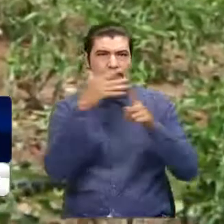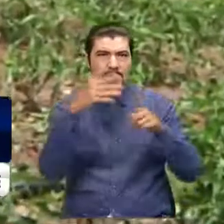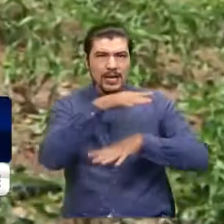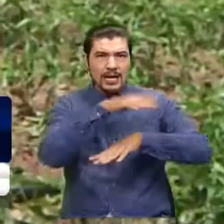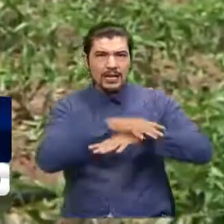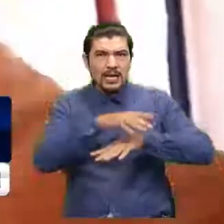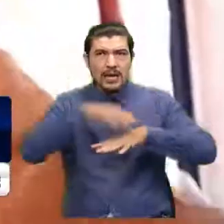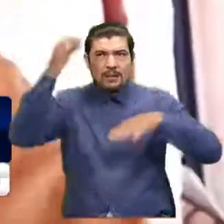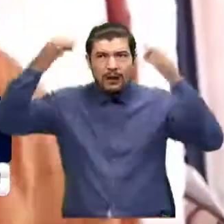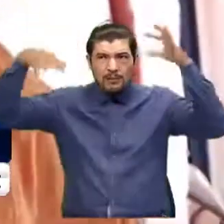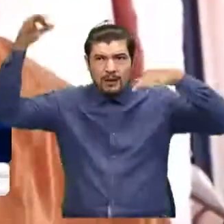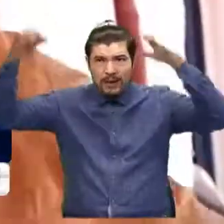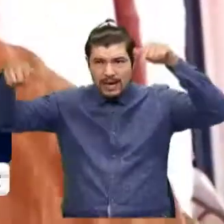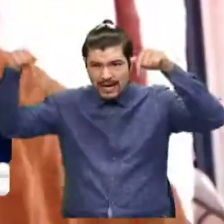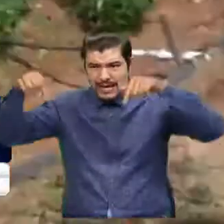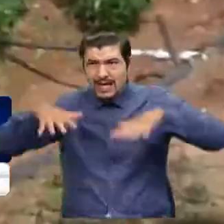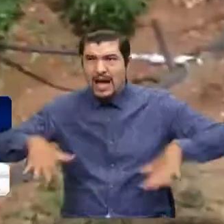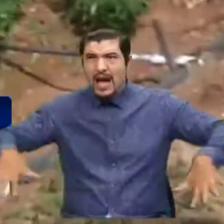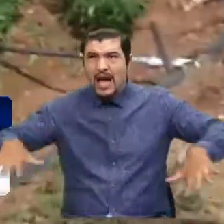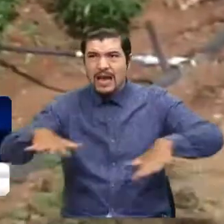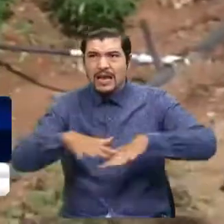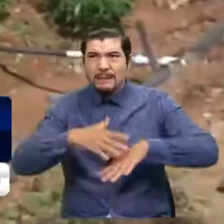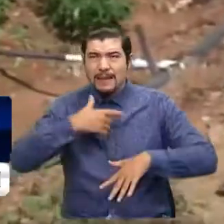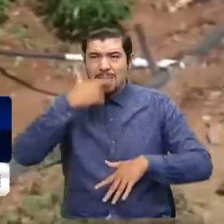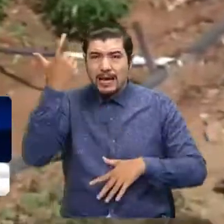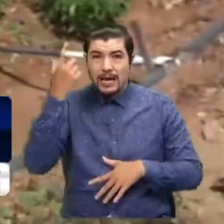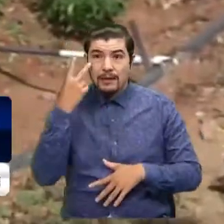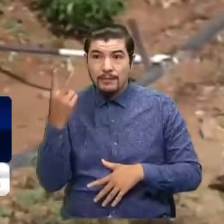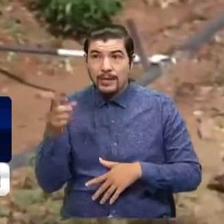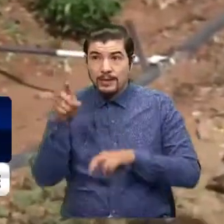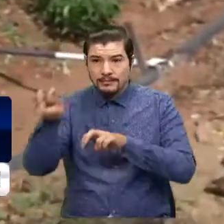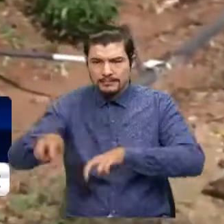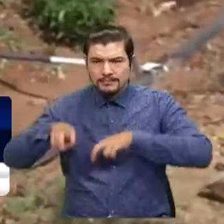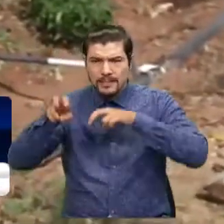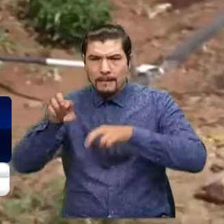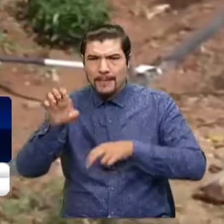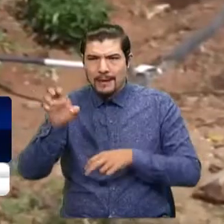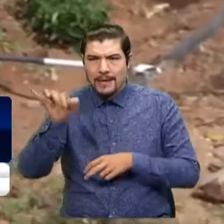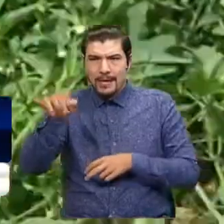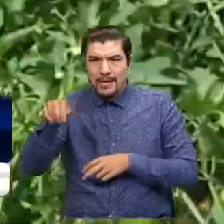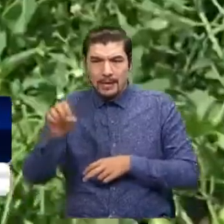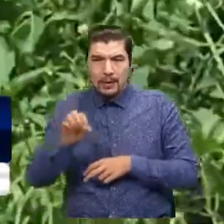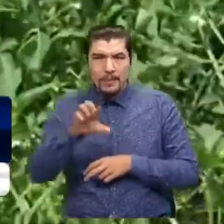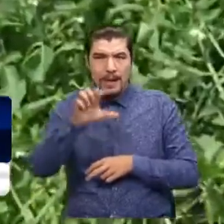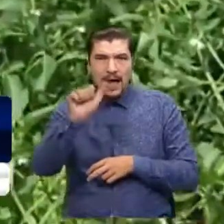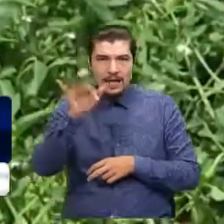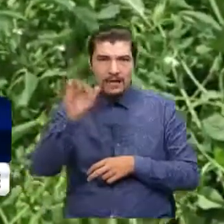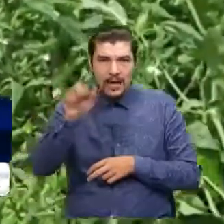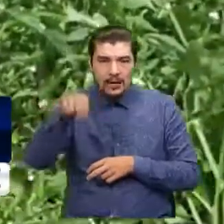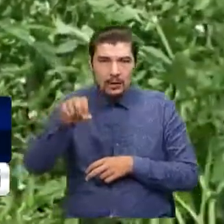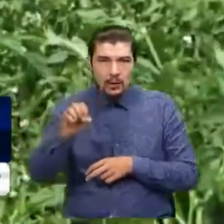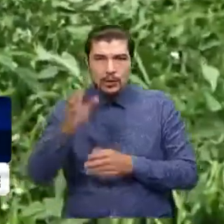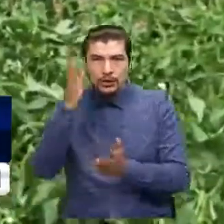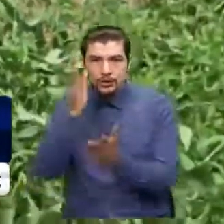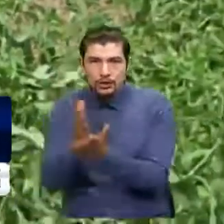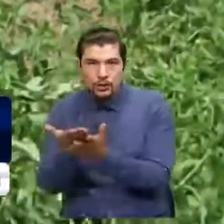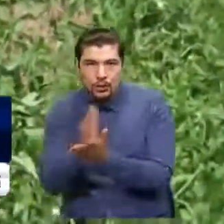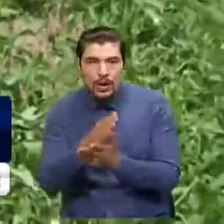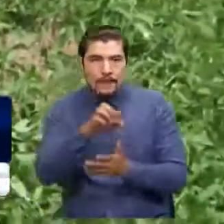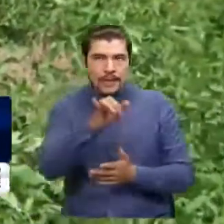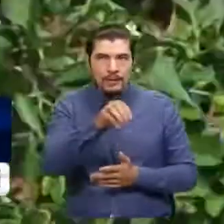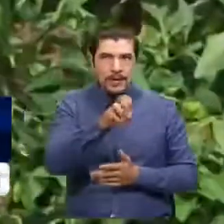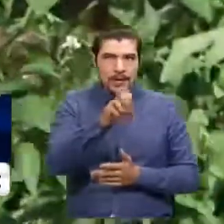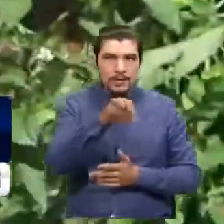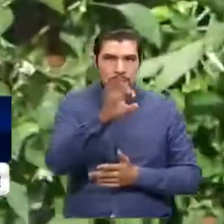gran ismo directo en la cuarta impresionante cultivos de cebolla pepino aquí topito plátano yuca y pimentón que estaban listos para recoger en